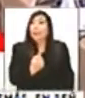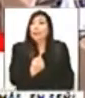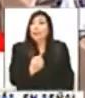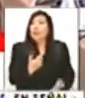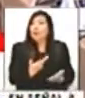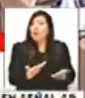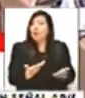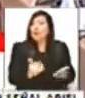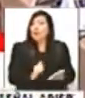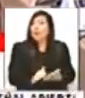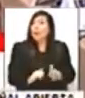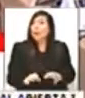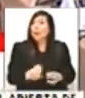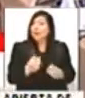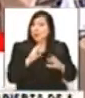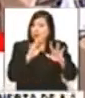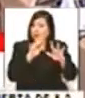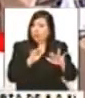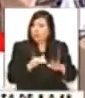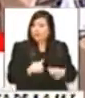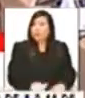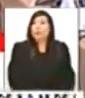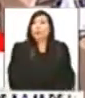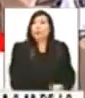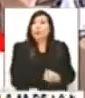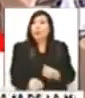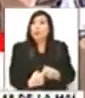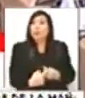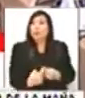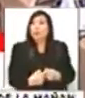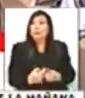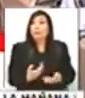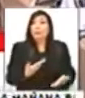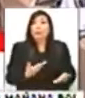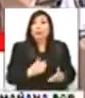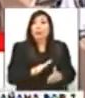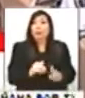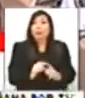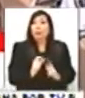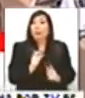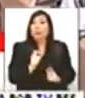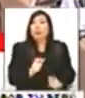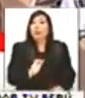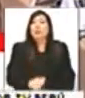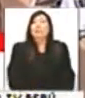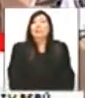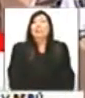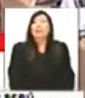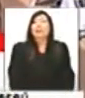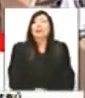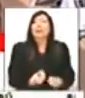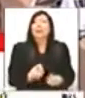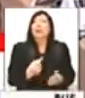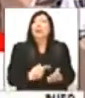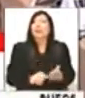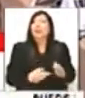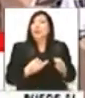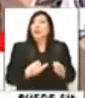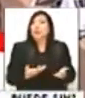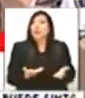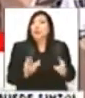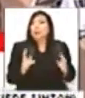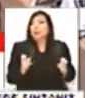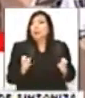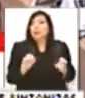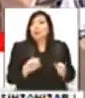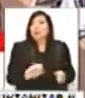las cosas que se tienen que hacer con cargo de redacción y recogiendo las inquietudes de todos los congresistas, porque realmente esto es un